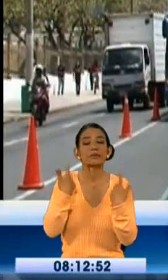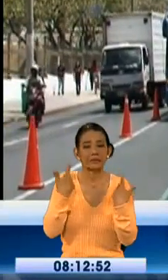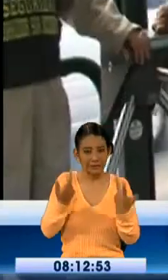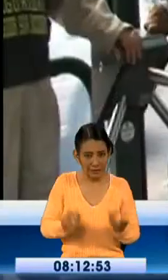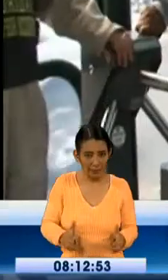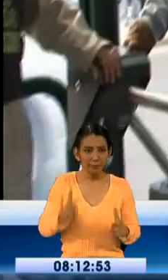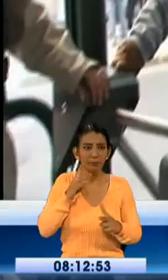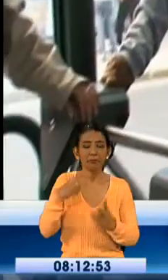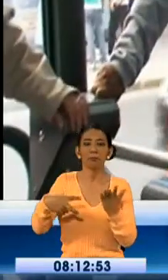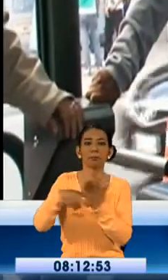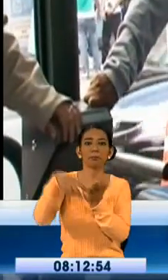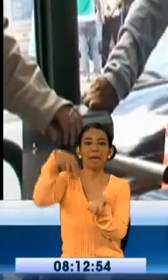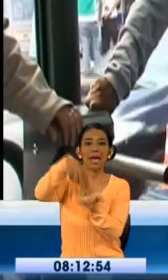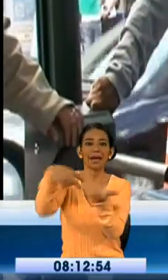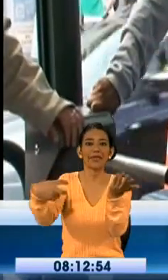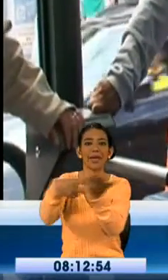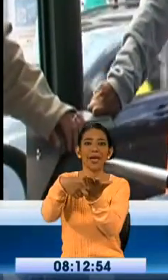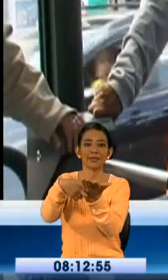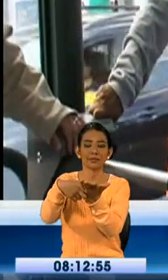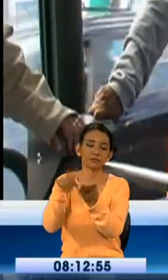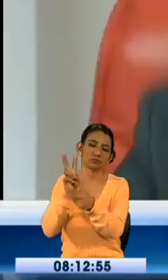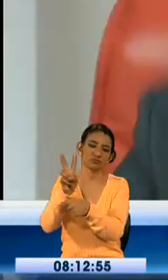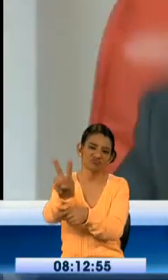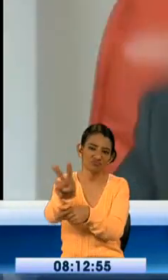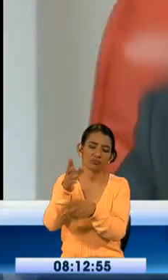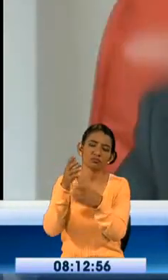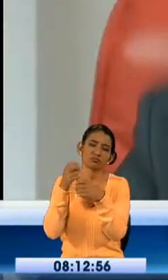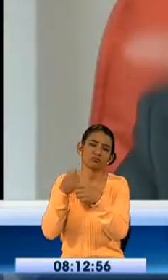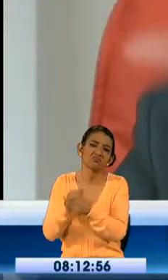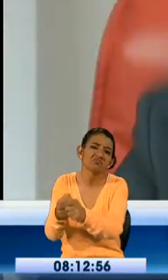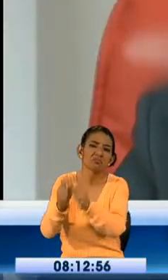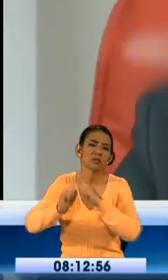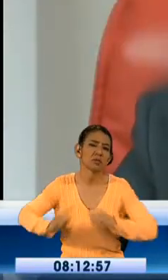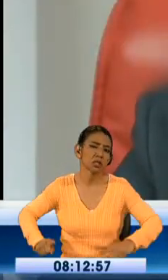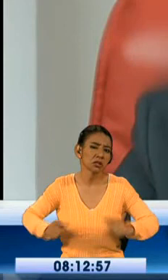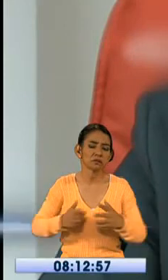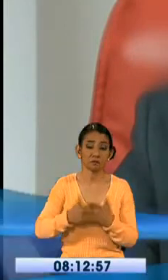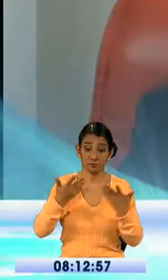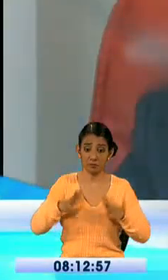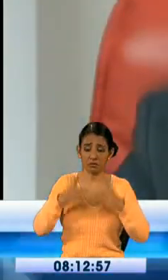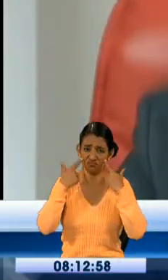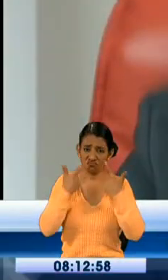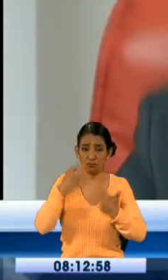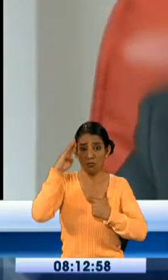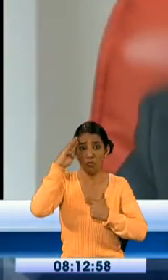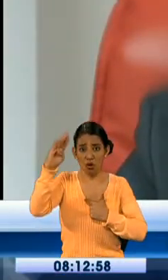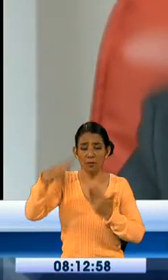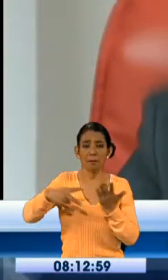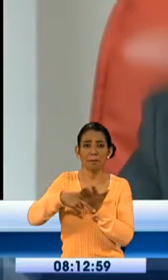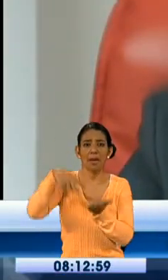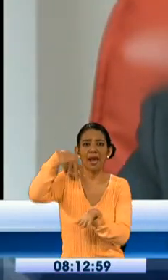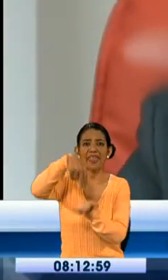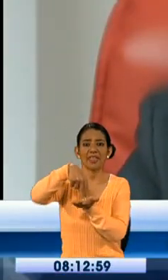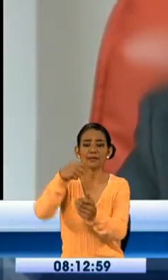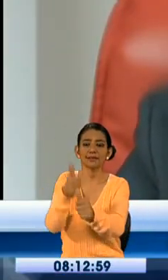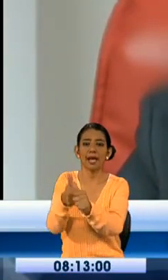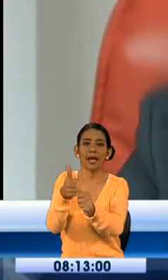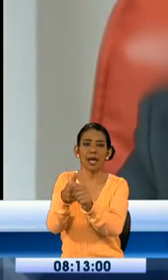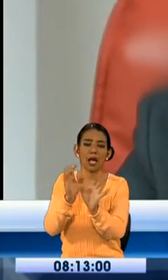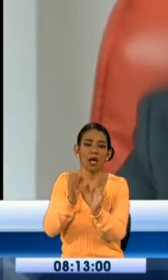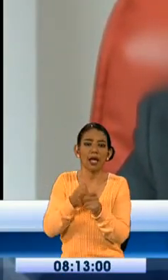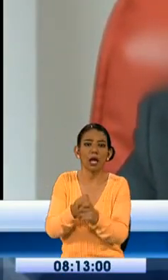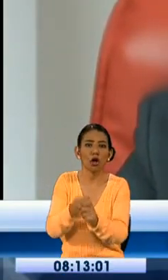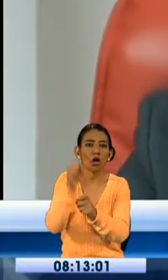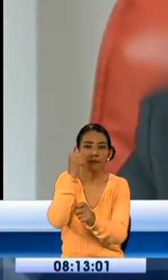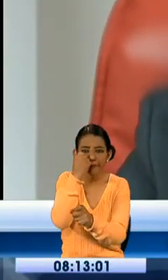agentes en las paradas de servicio del transporte público. Vamos a tener presencia policial permanente en las paradas cercanas